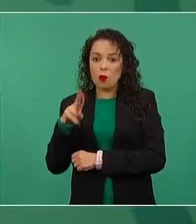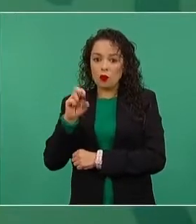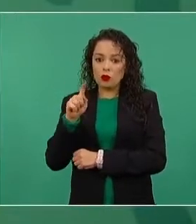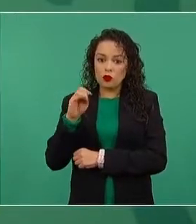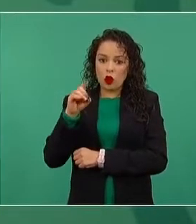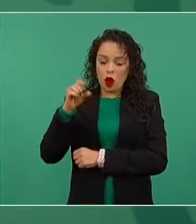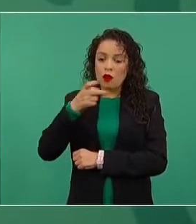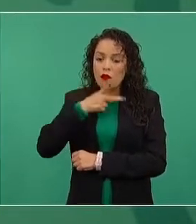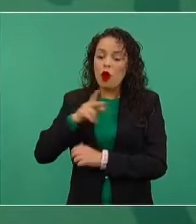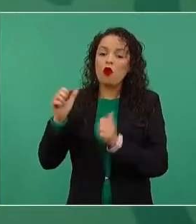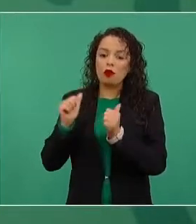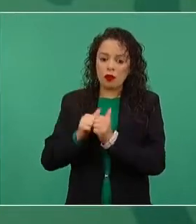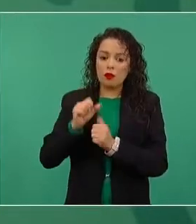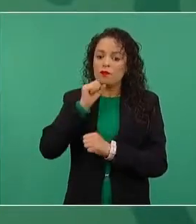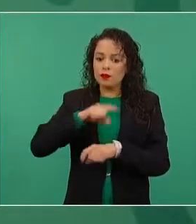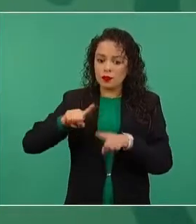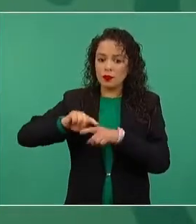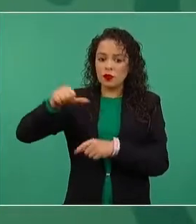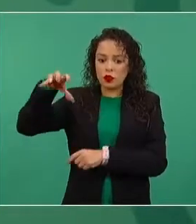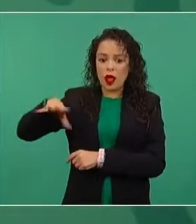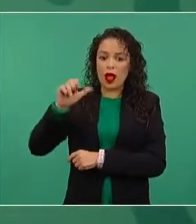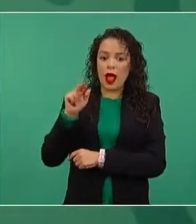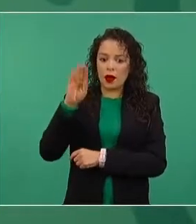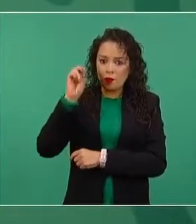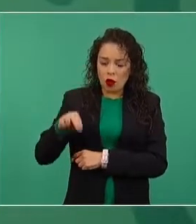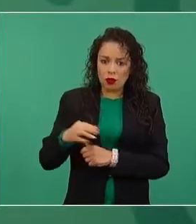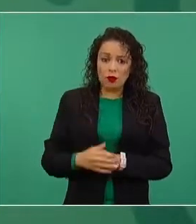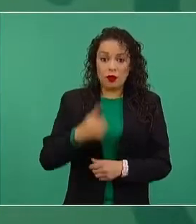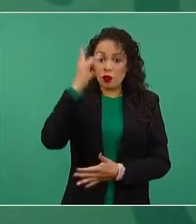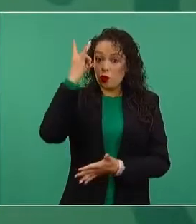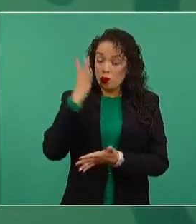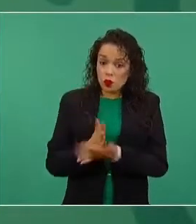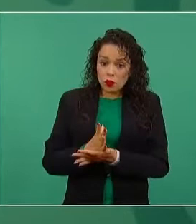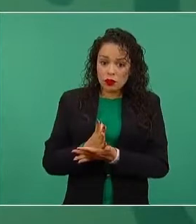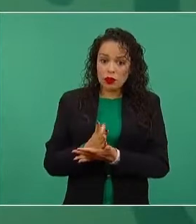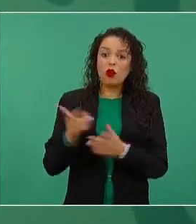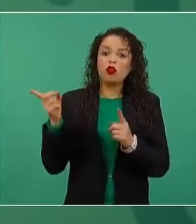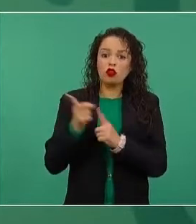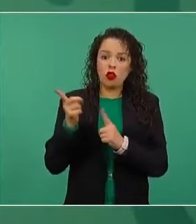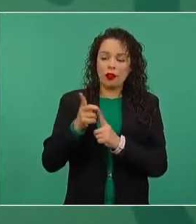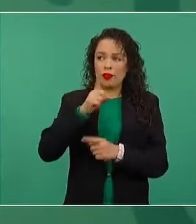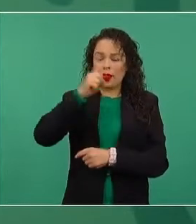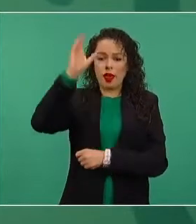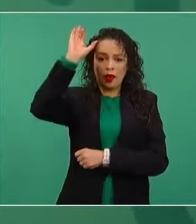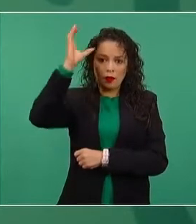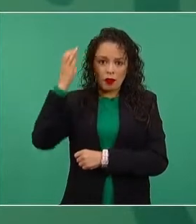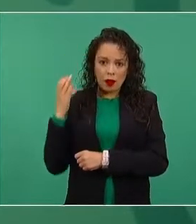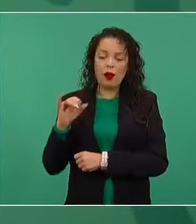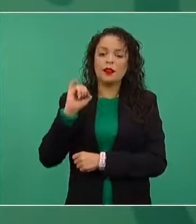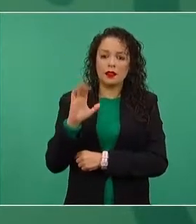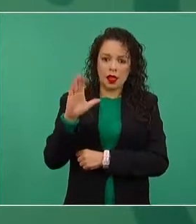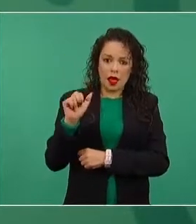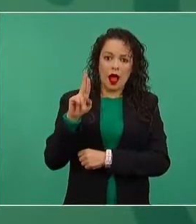Pero dual. las de carbón son las de Coahuila. Y